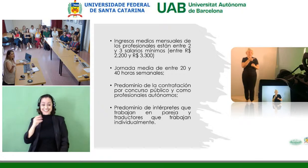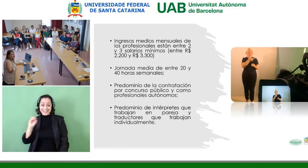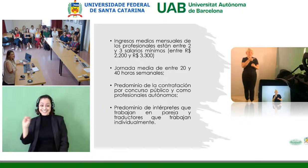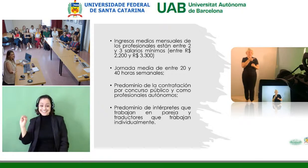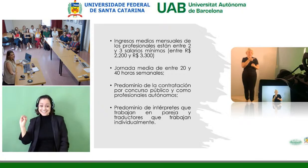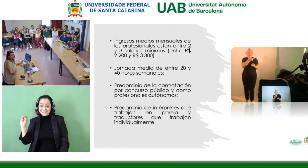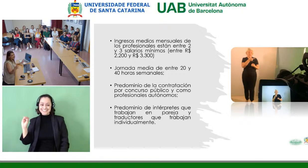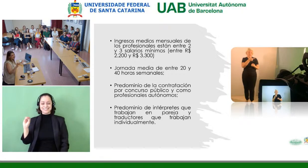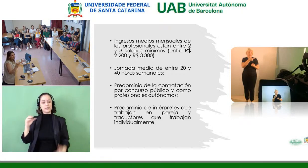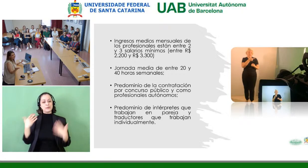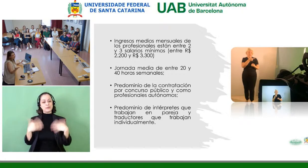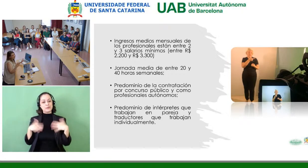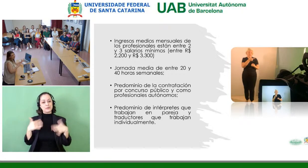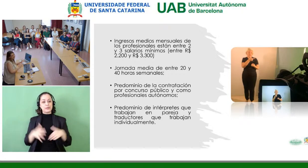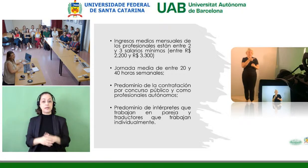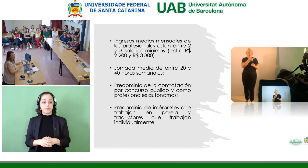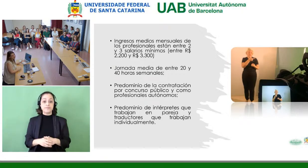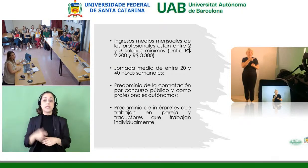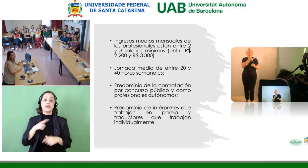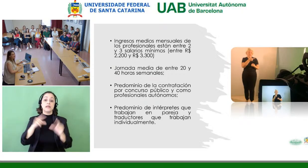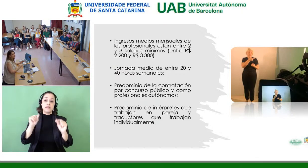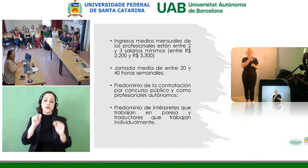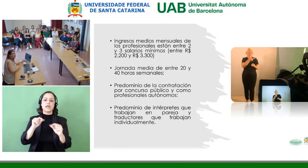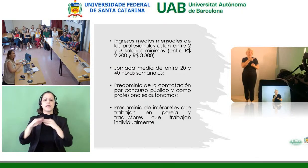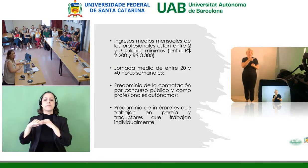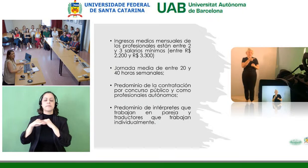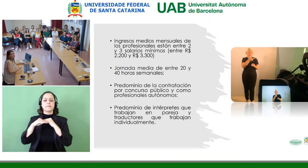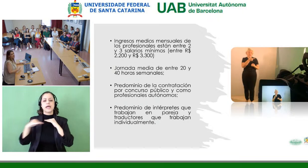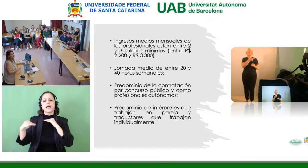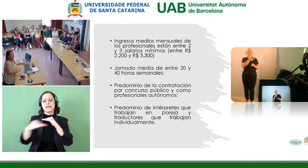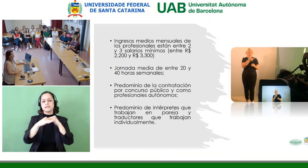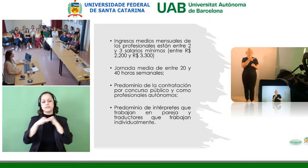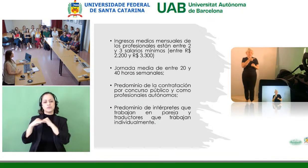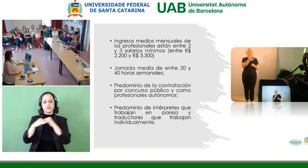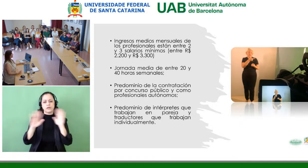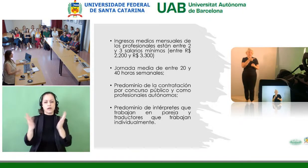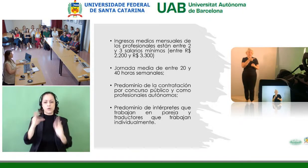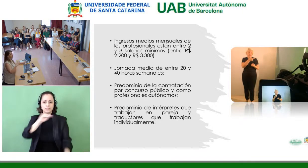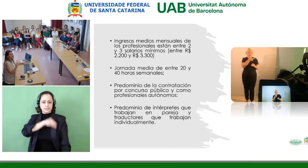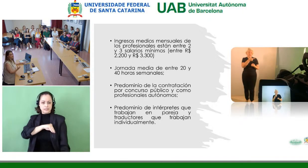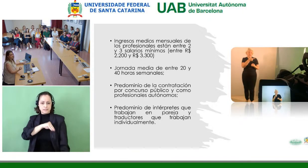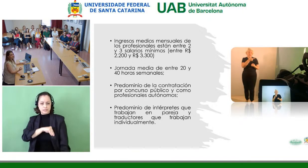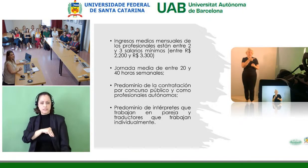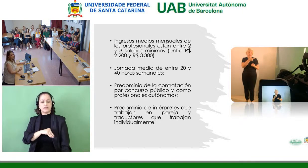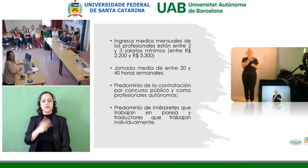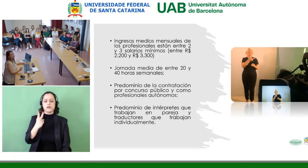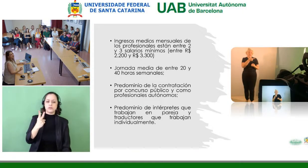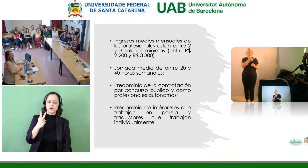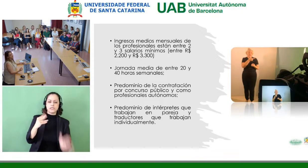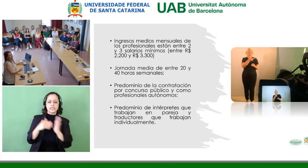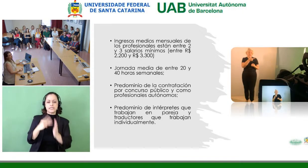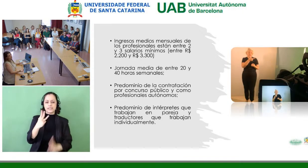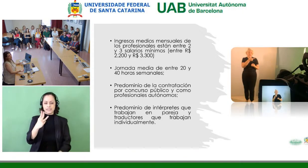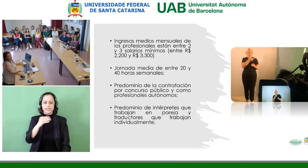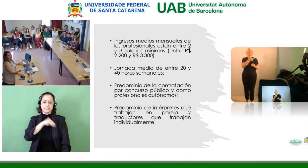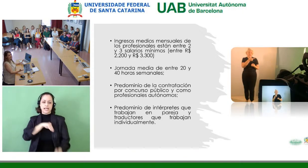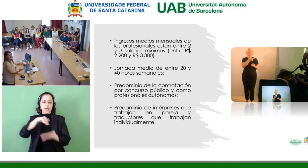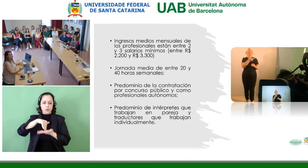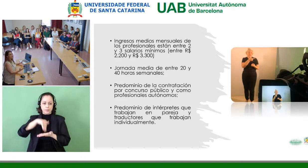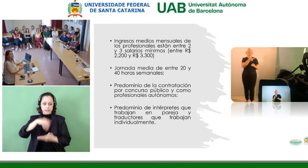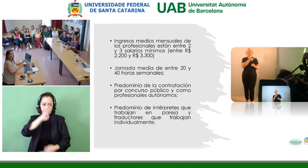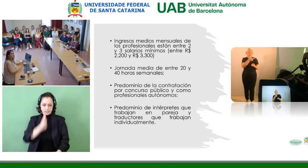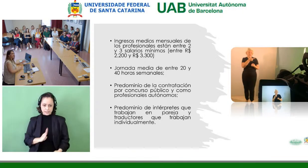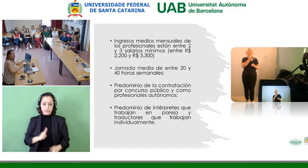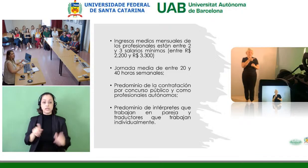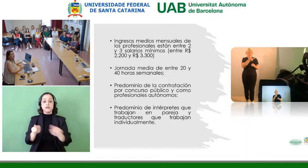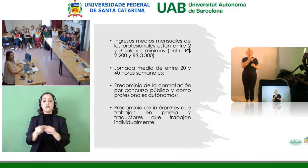Tenemos allí como ingresos mensuales de los profesionales entre 2 y 3 salarios mínimos en Brasil, en todo el Brasil, una jornada media de